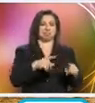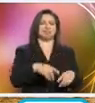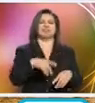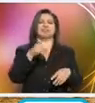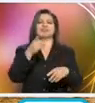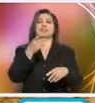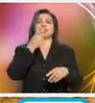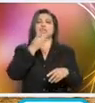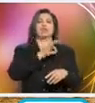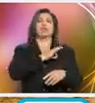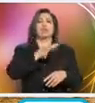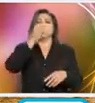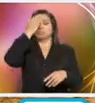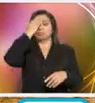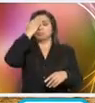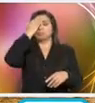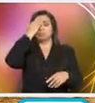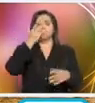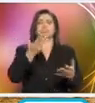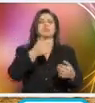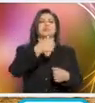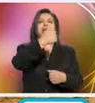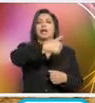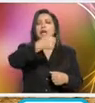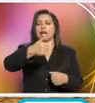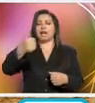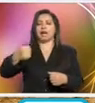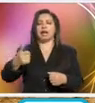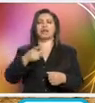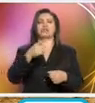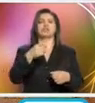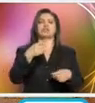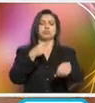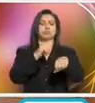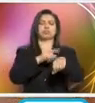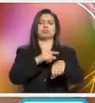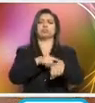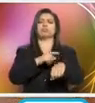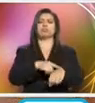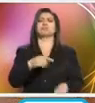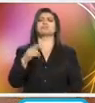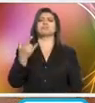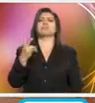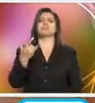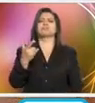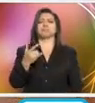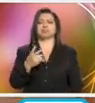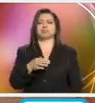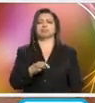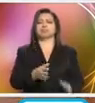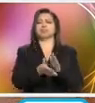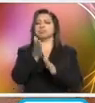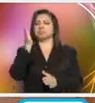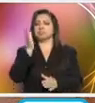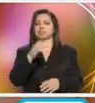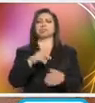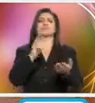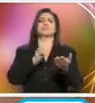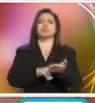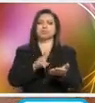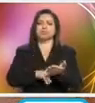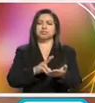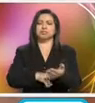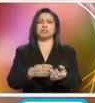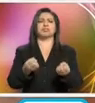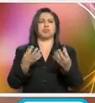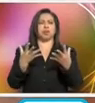conocer de cada uno de ellos cuál es el horario de servicio y en muchos de los casos los costos. Entonces, bueno, es una opción para que usemos la